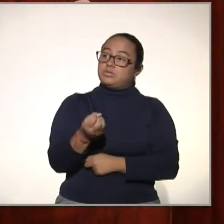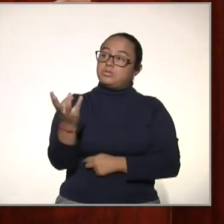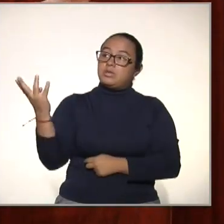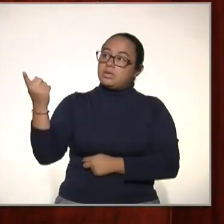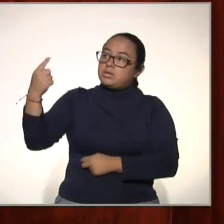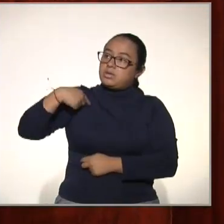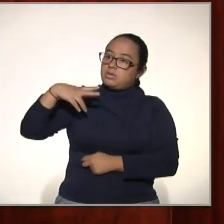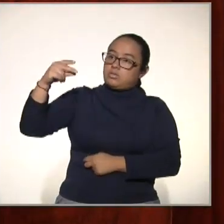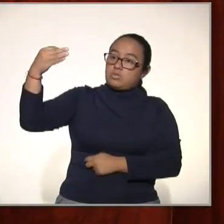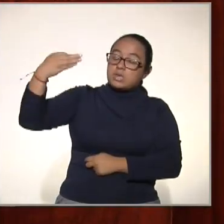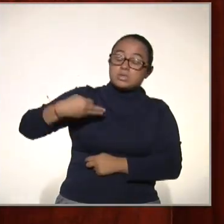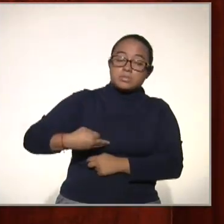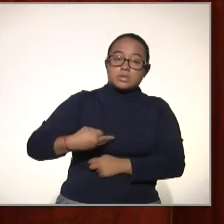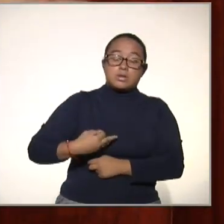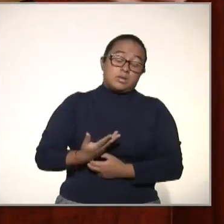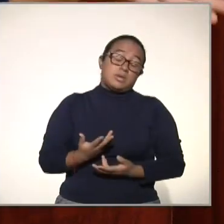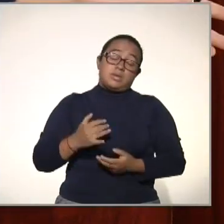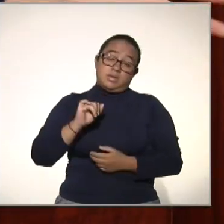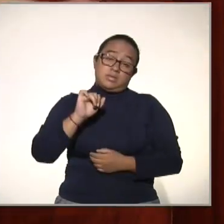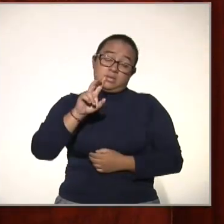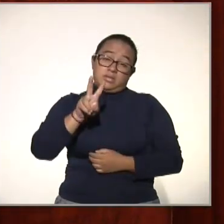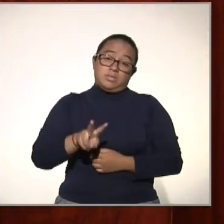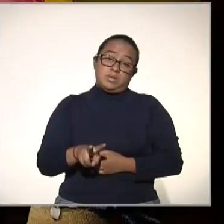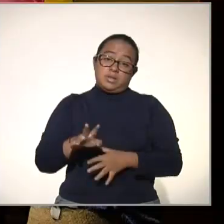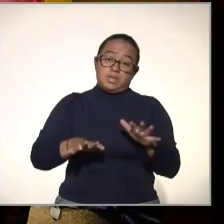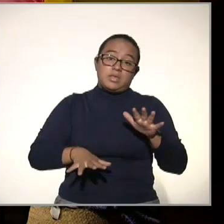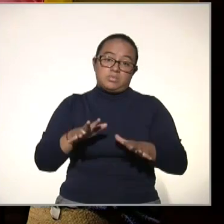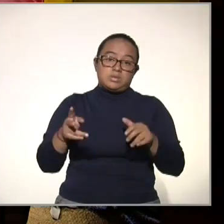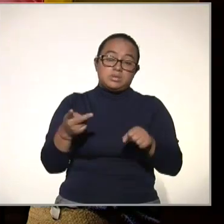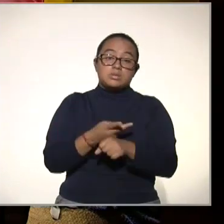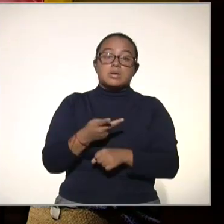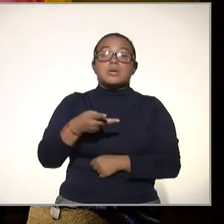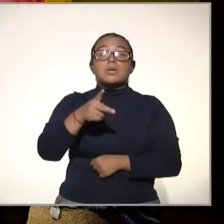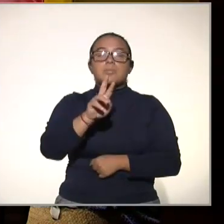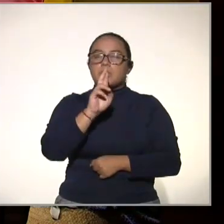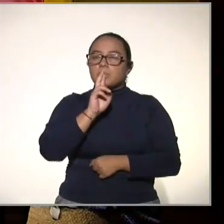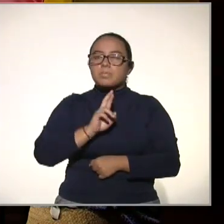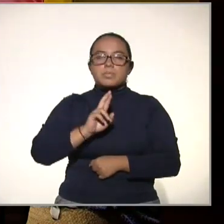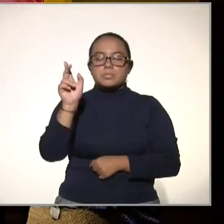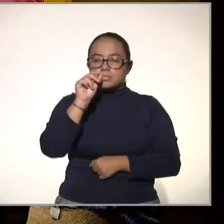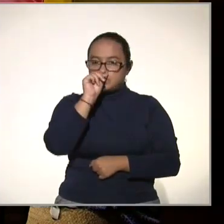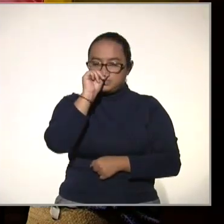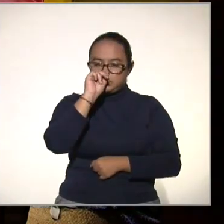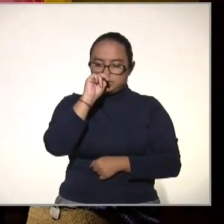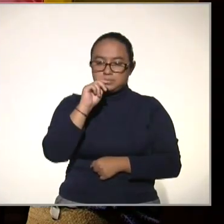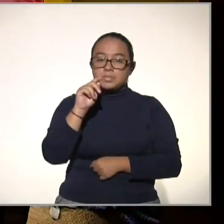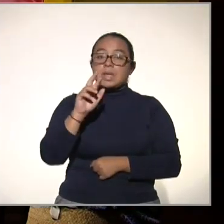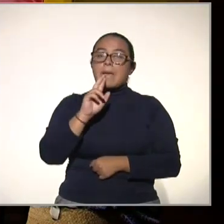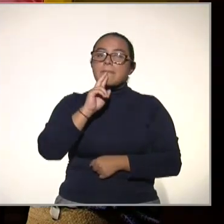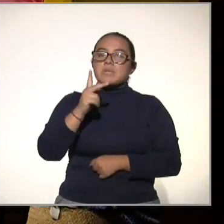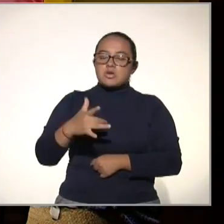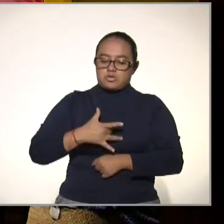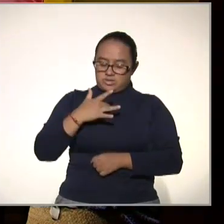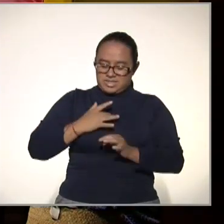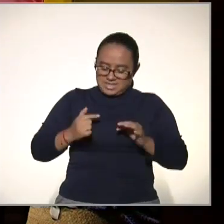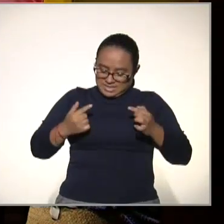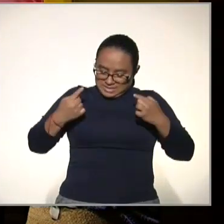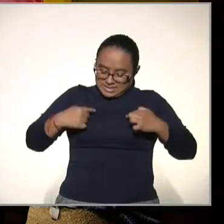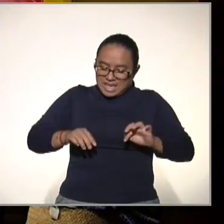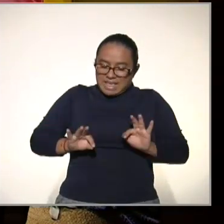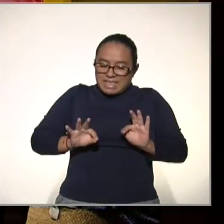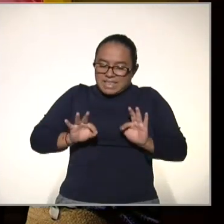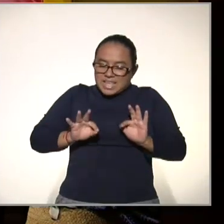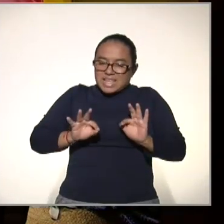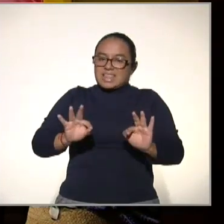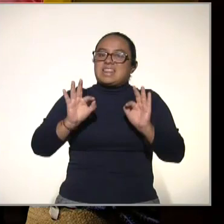que efectivamente a veces sucede, pero seguro no hay nada mejor, como decía Lu, de vivirse plenamente. Y